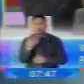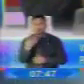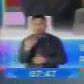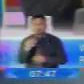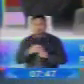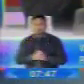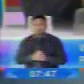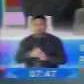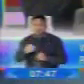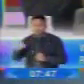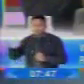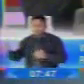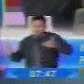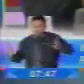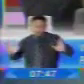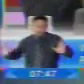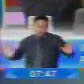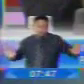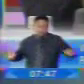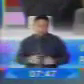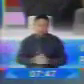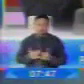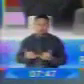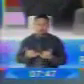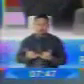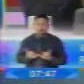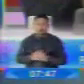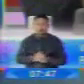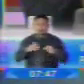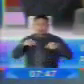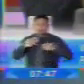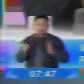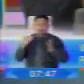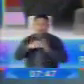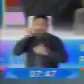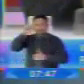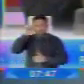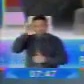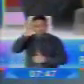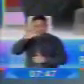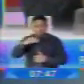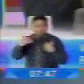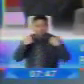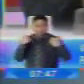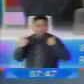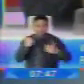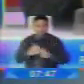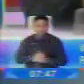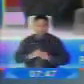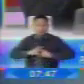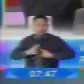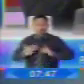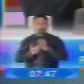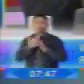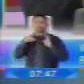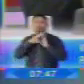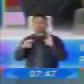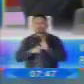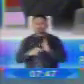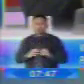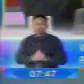los asientos contiguos. Es decir, ya en este momento ha vuelto el cine, el teatro, los auditorios, pero con estas condiciones.